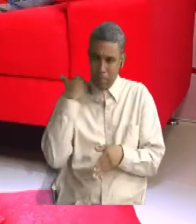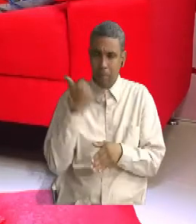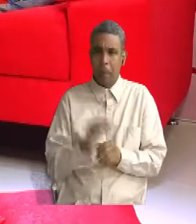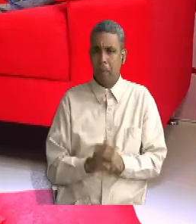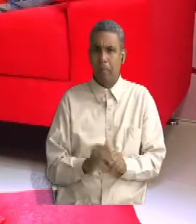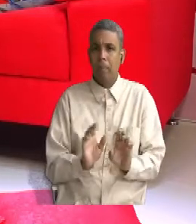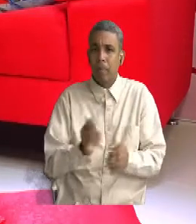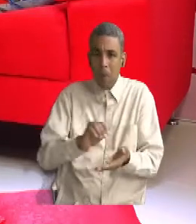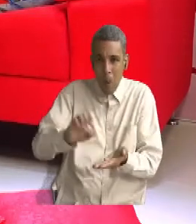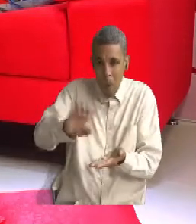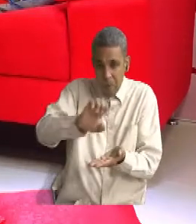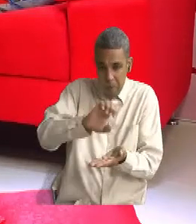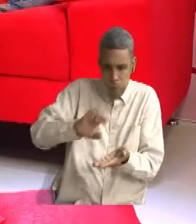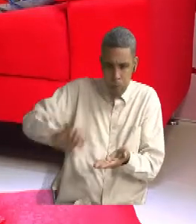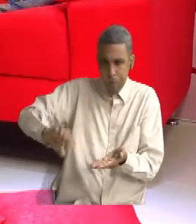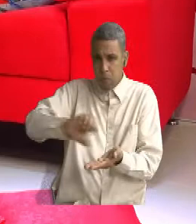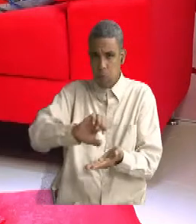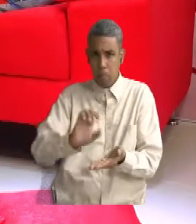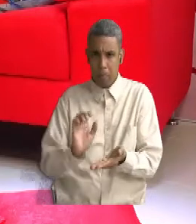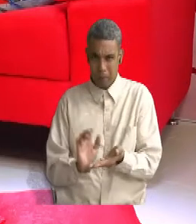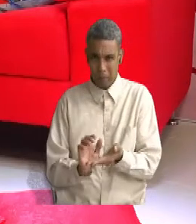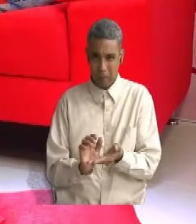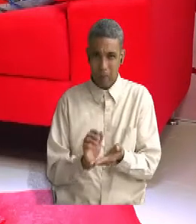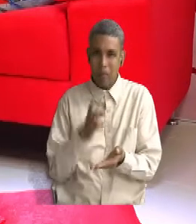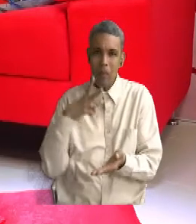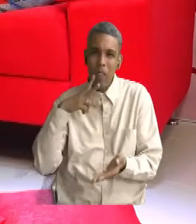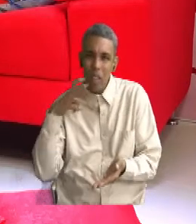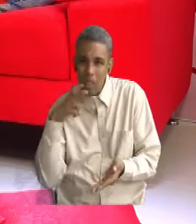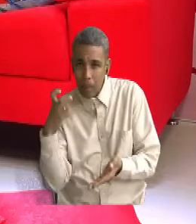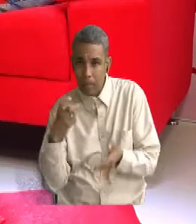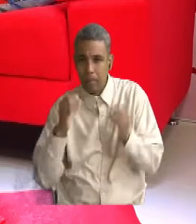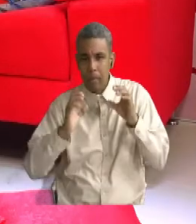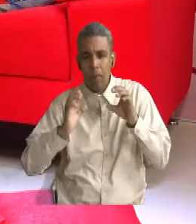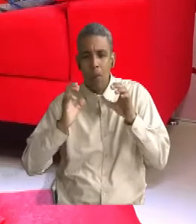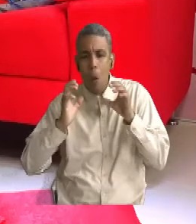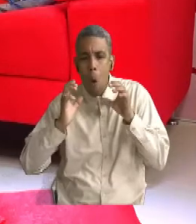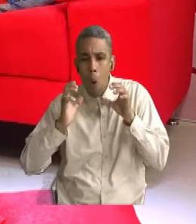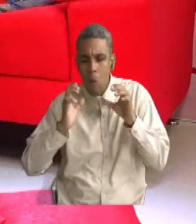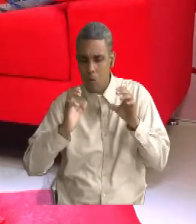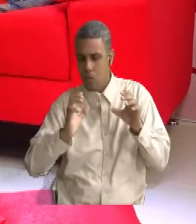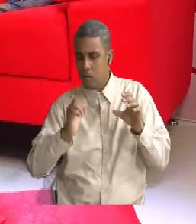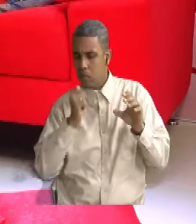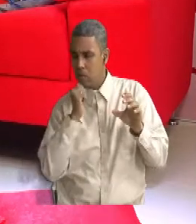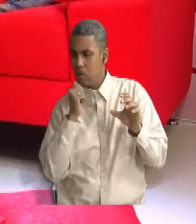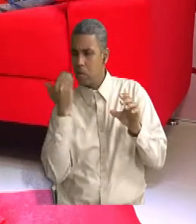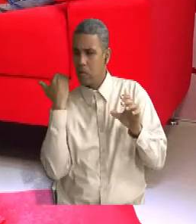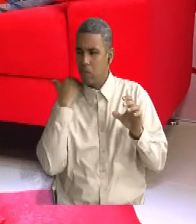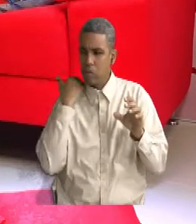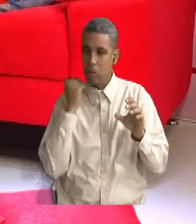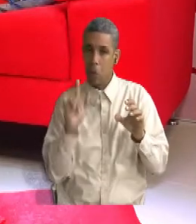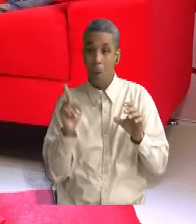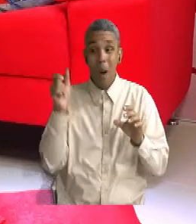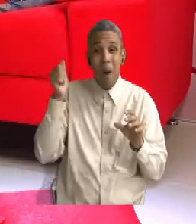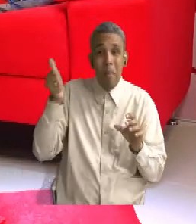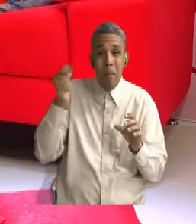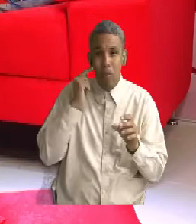tantos conservantes, yo me como la carne de la hamburguesa, pero no tiene conservantes tampoco y la preparan allá mismo